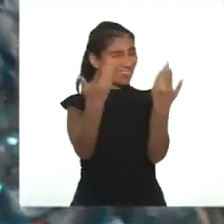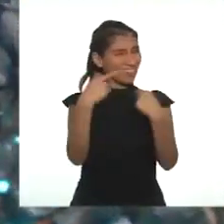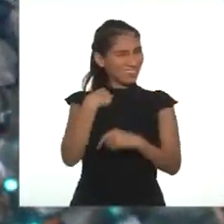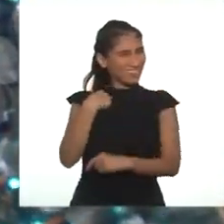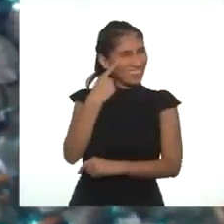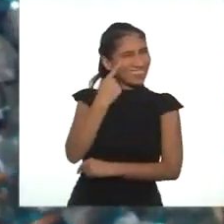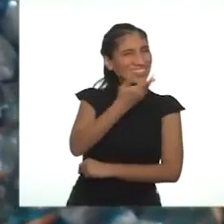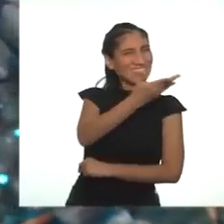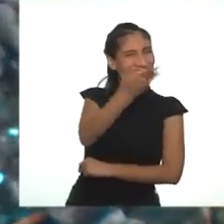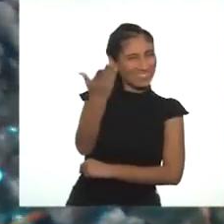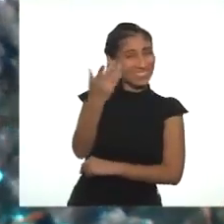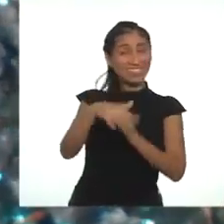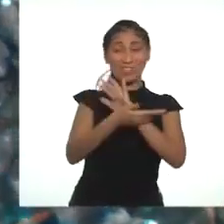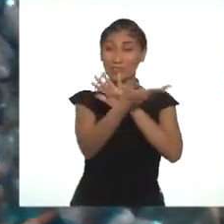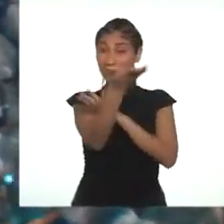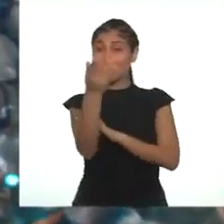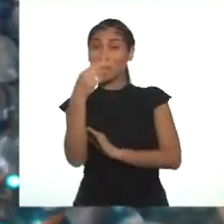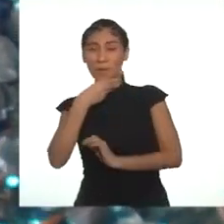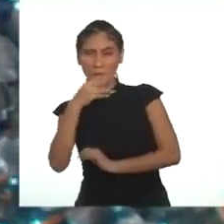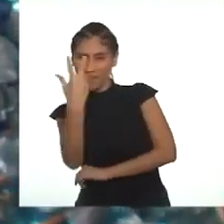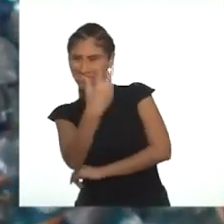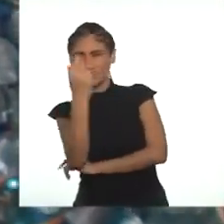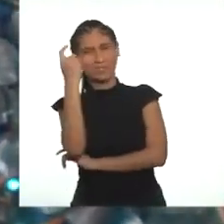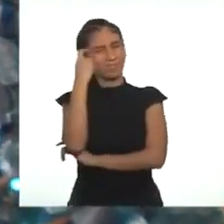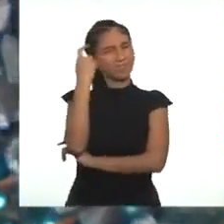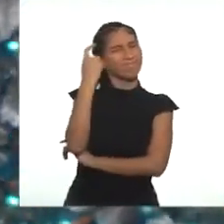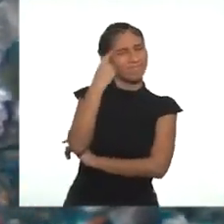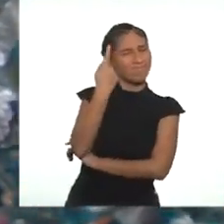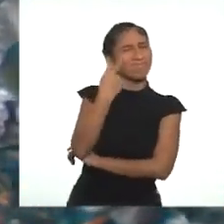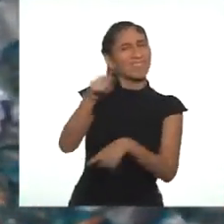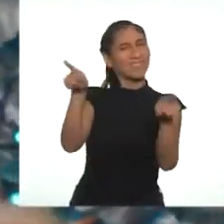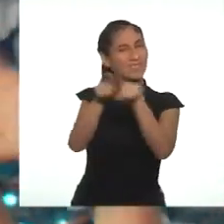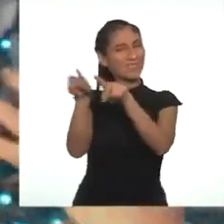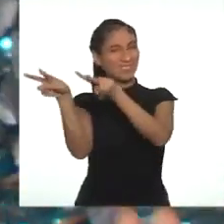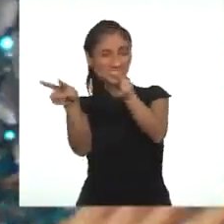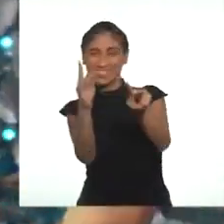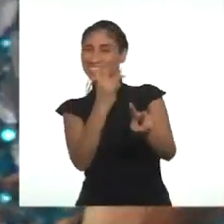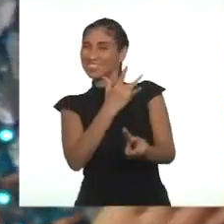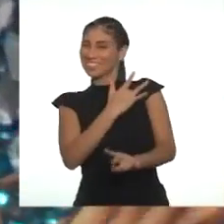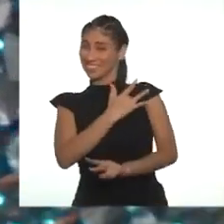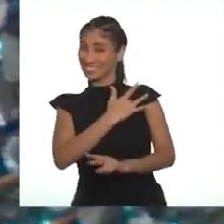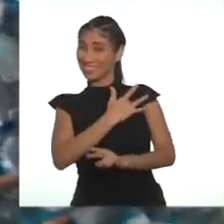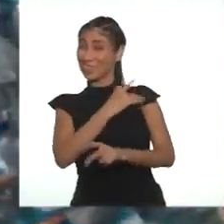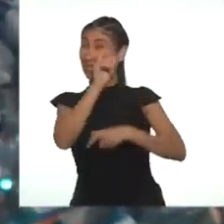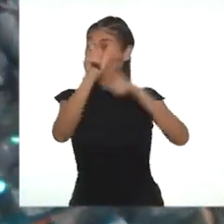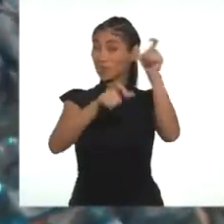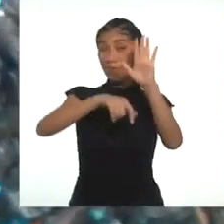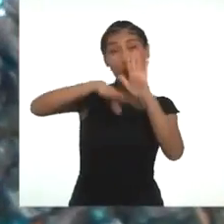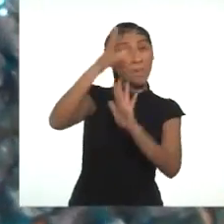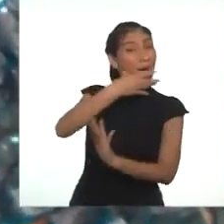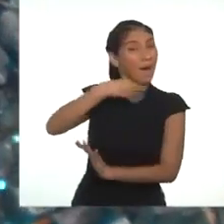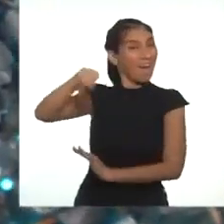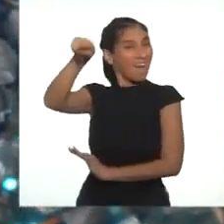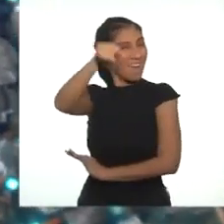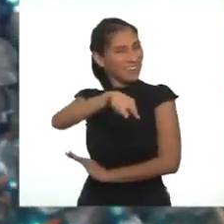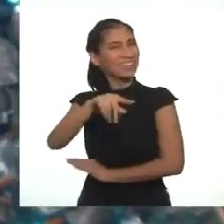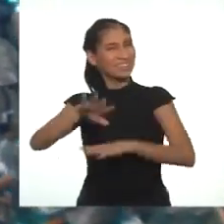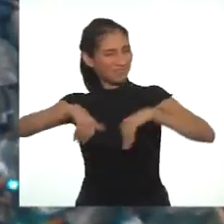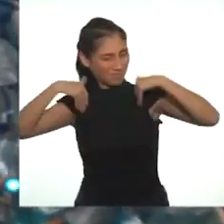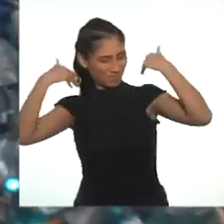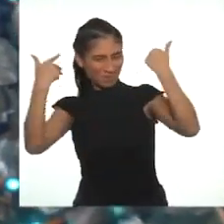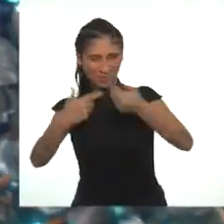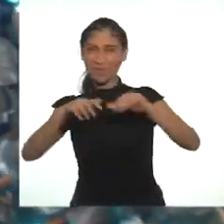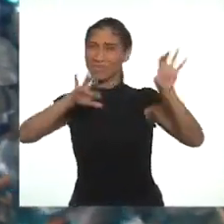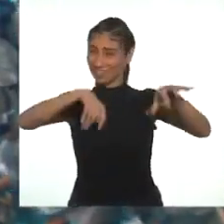sorprenden, porque ya los conozco y disfruto de sus reflexiones, pero también me inspira saber que las personas más jóvenes tenemos